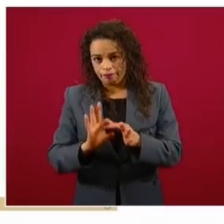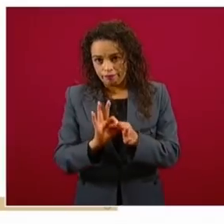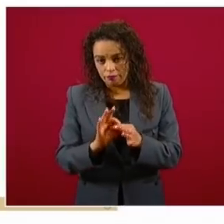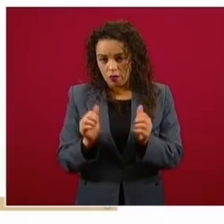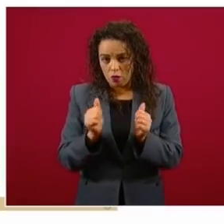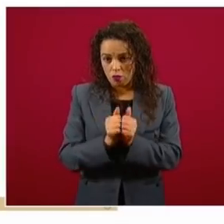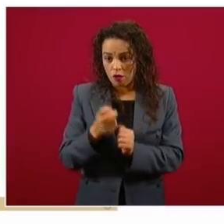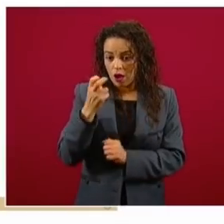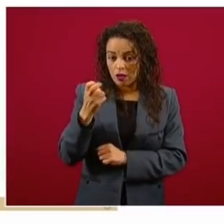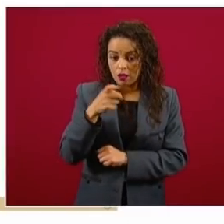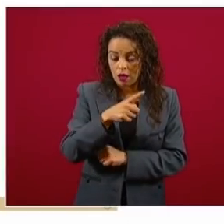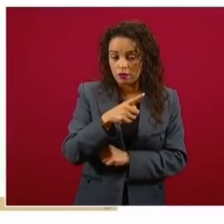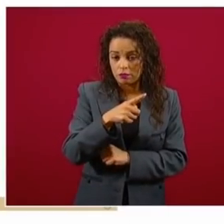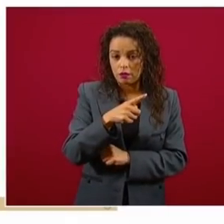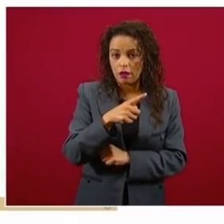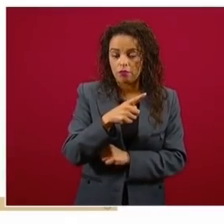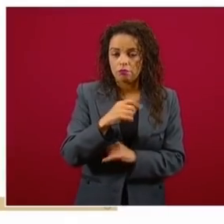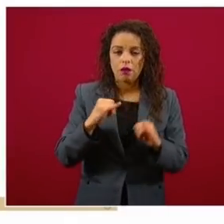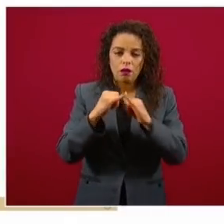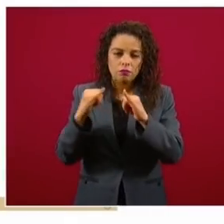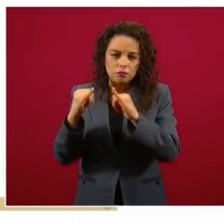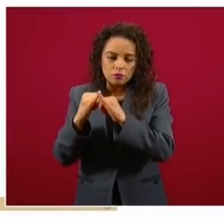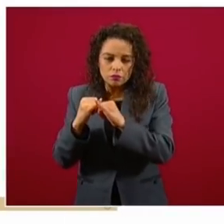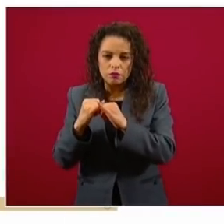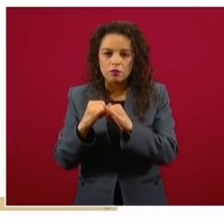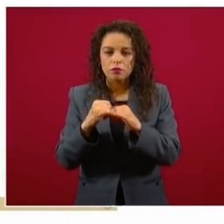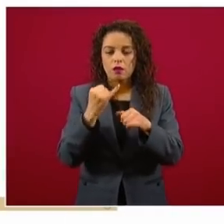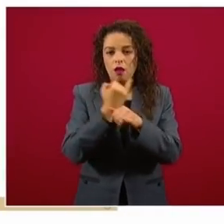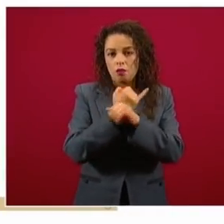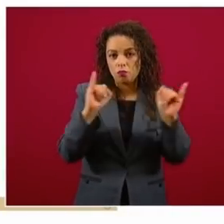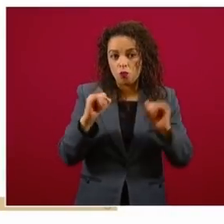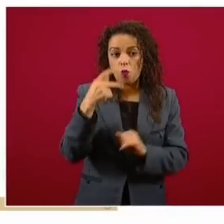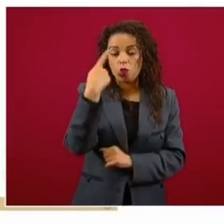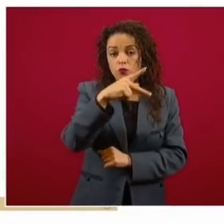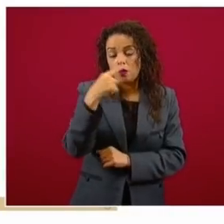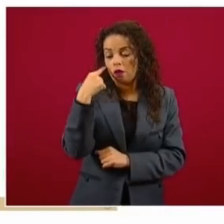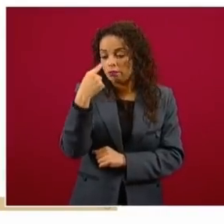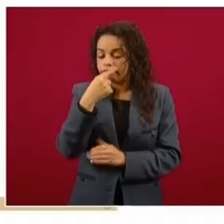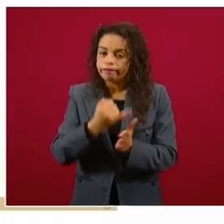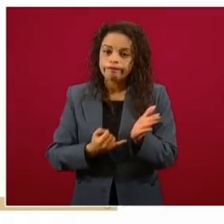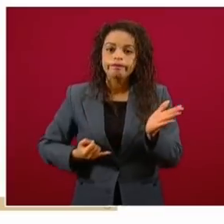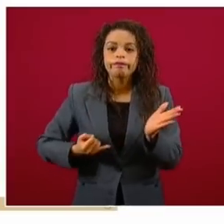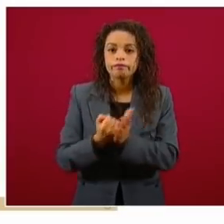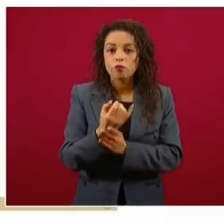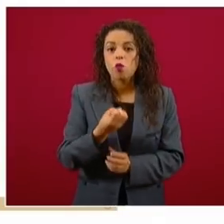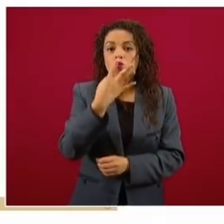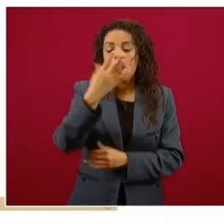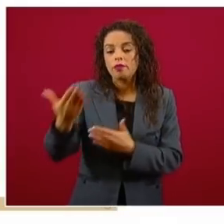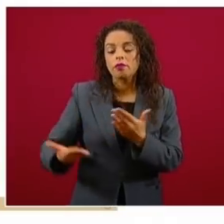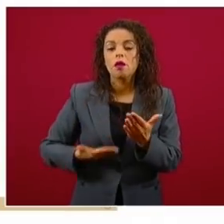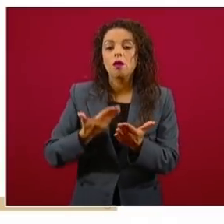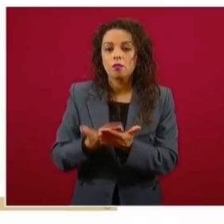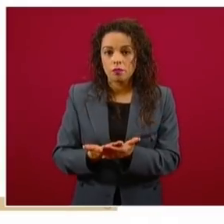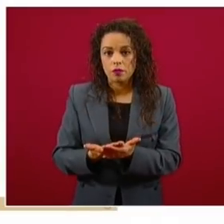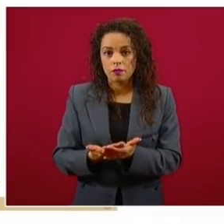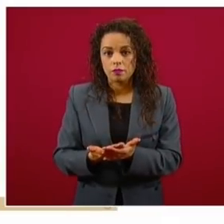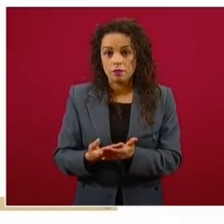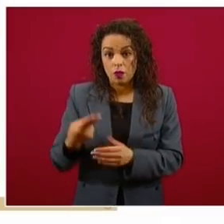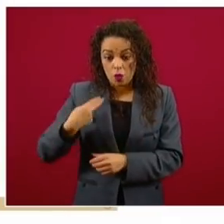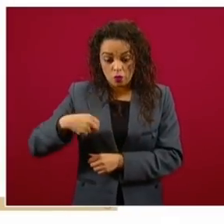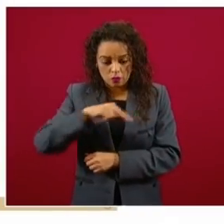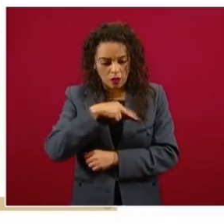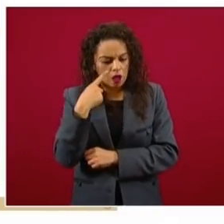ramos autónomos. Ellos pueden decidir de mutuo propio cuánto es lo que van a proponer y nosotros no podemos cambiarlo y